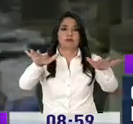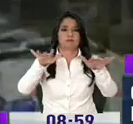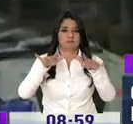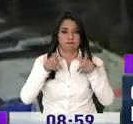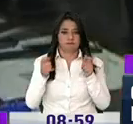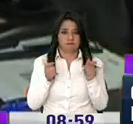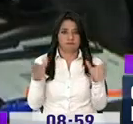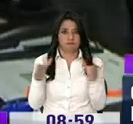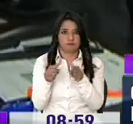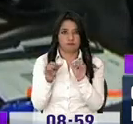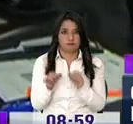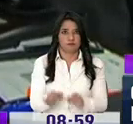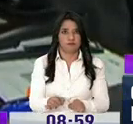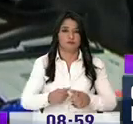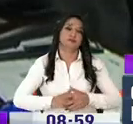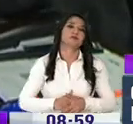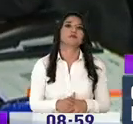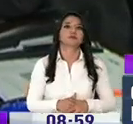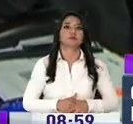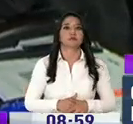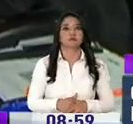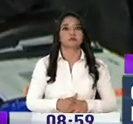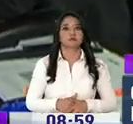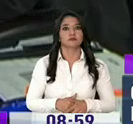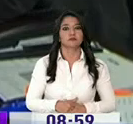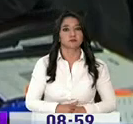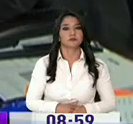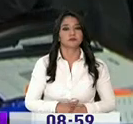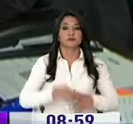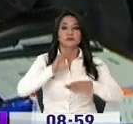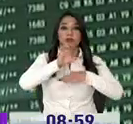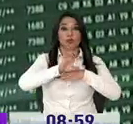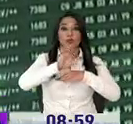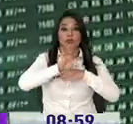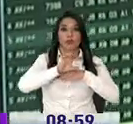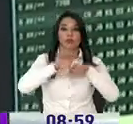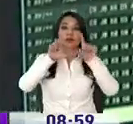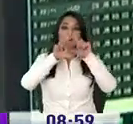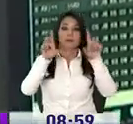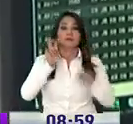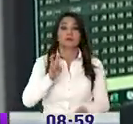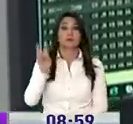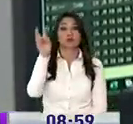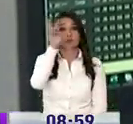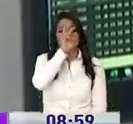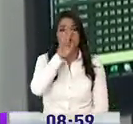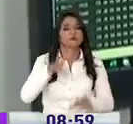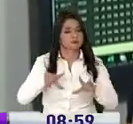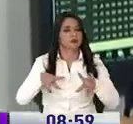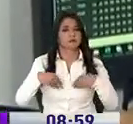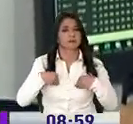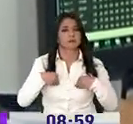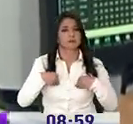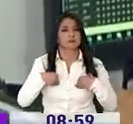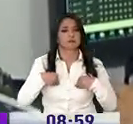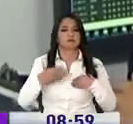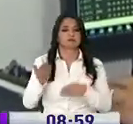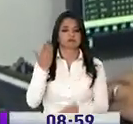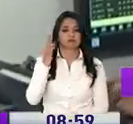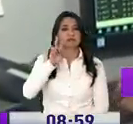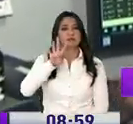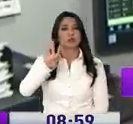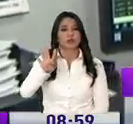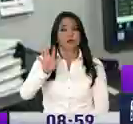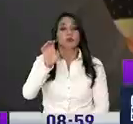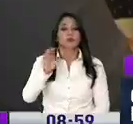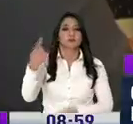expandiendo. Nueva York, el 17 de marzo. En Ecuador, las mayoristas de viajes acataron la medida dictada el pasado